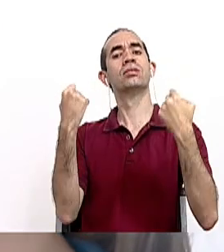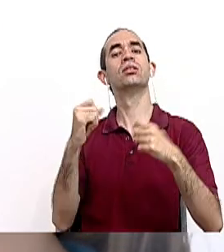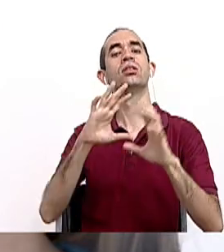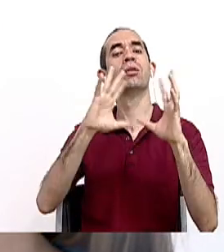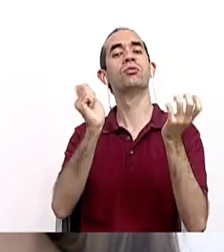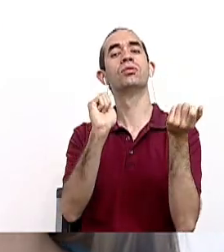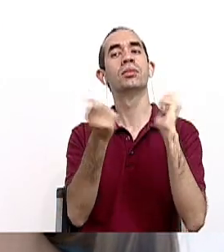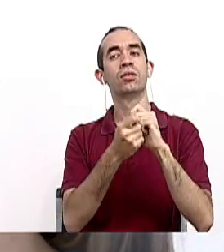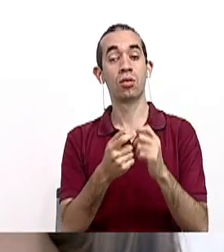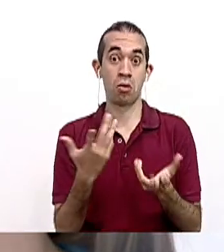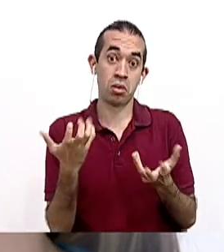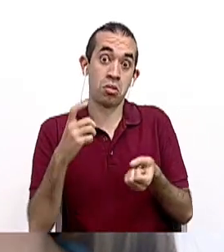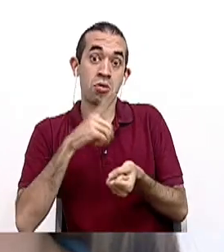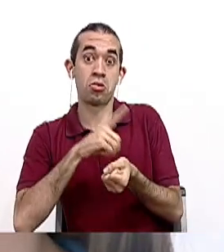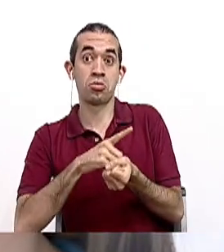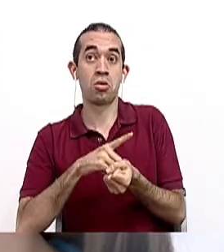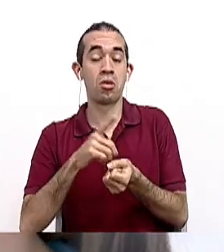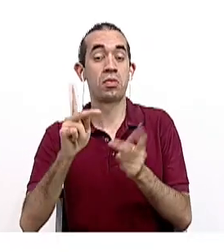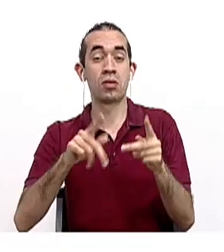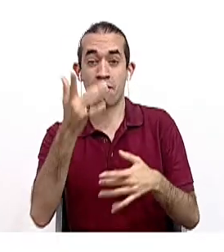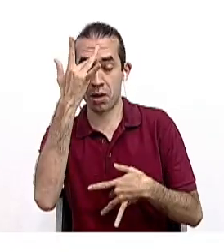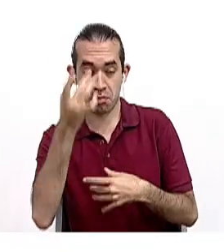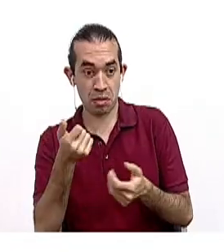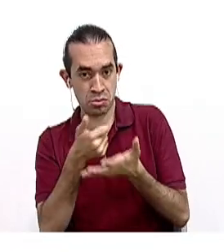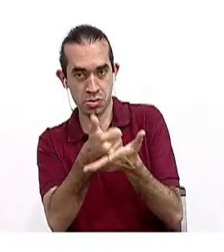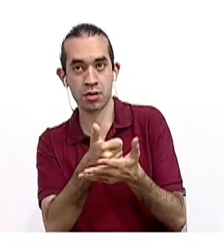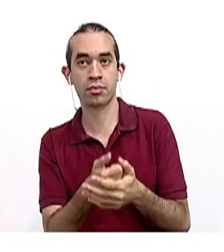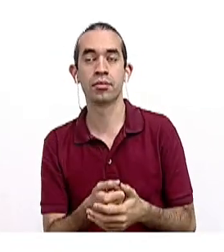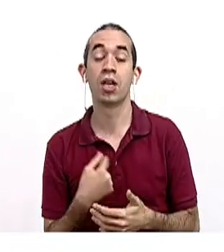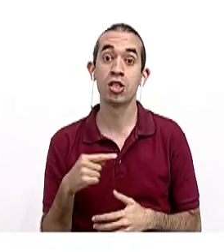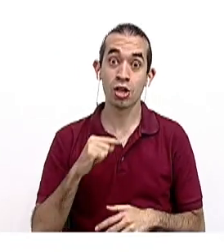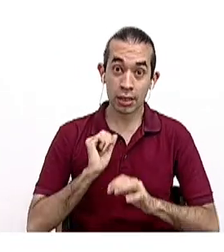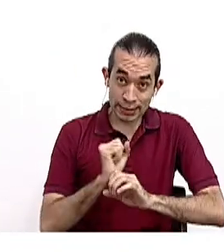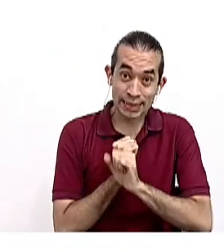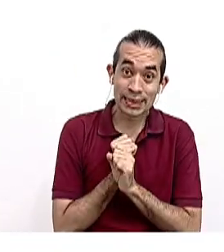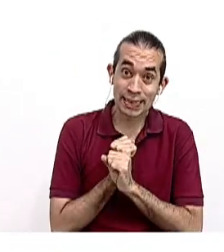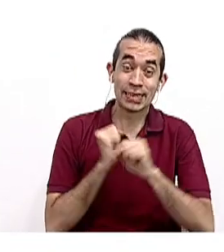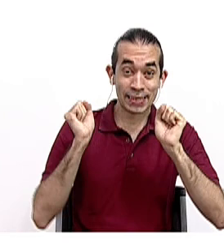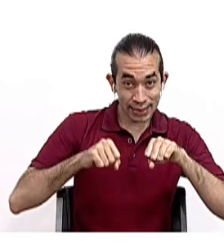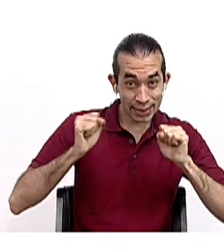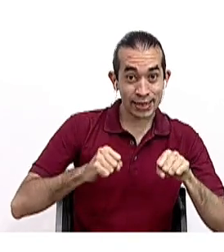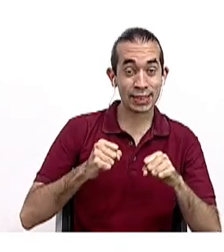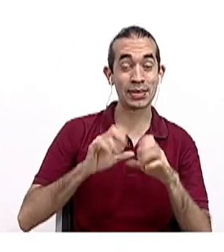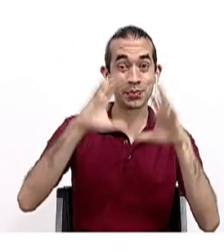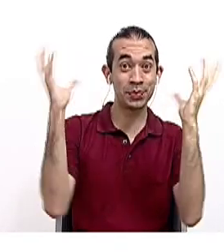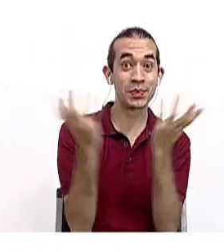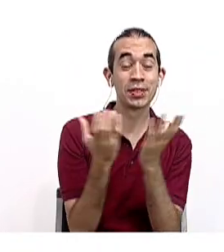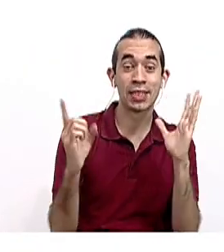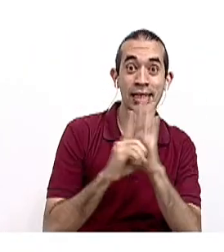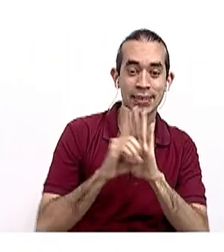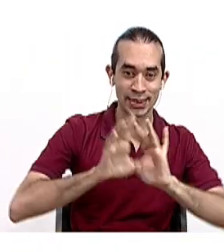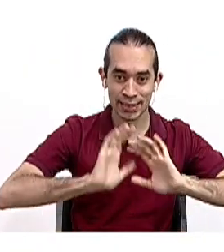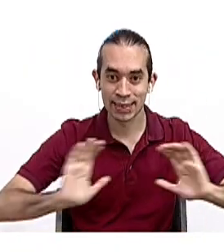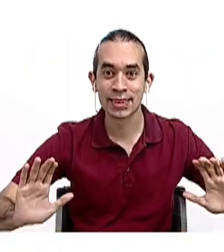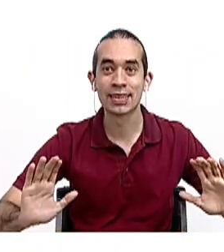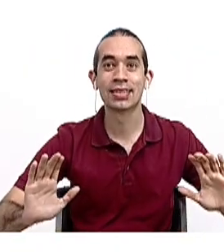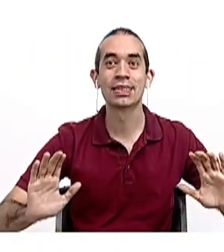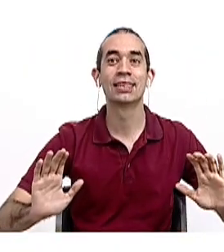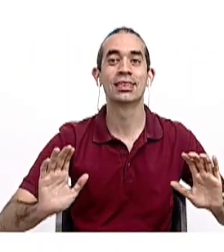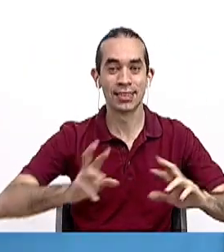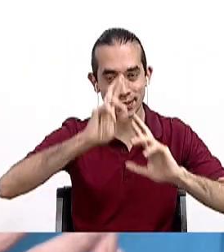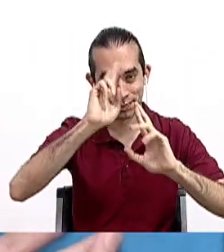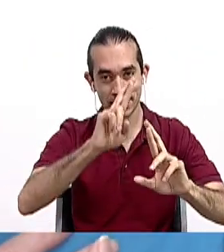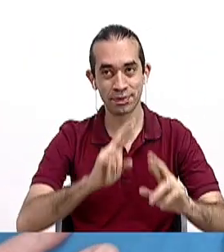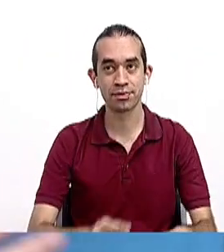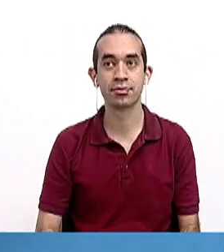doctor o doctora para curar a quien lo necesite. Yo tengo la seguridad que es posible un mundo donde los derechos de los niños y las niñas se